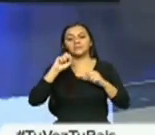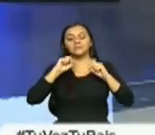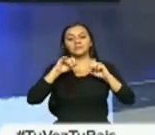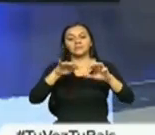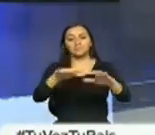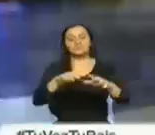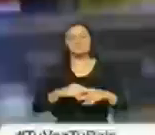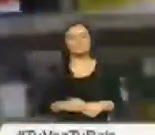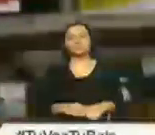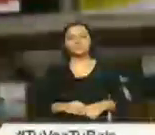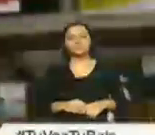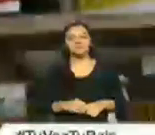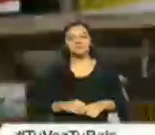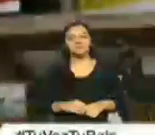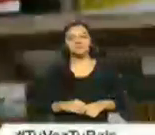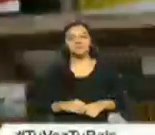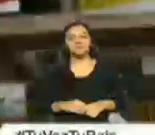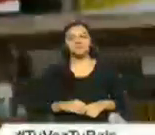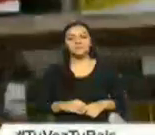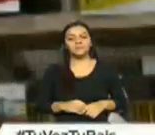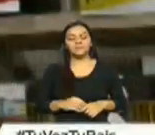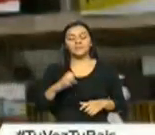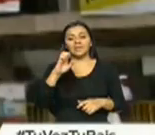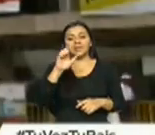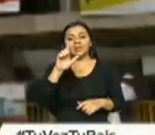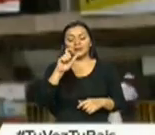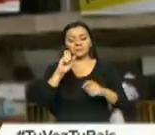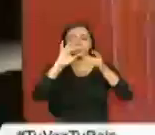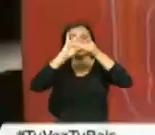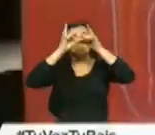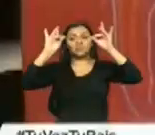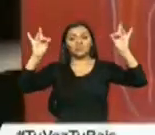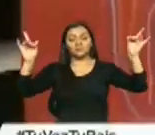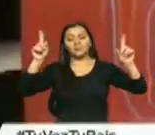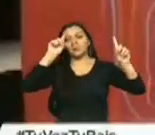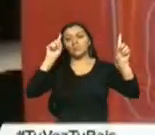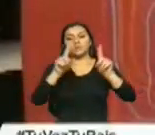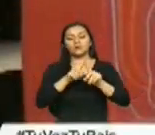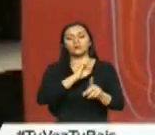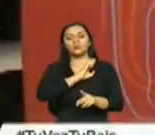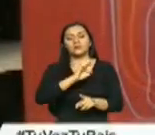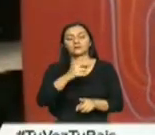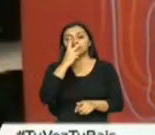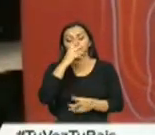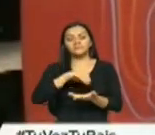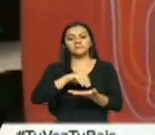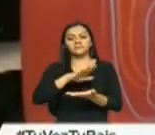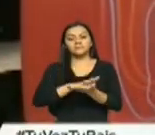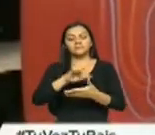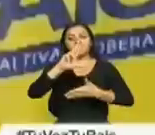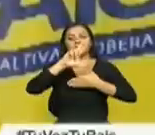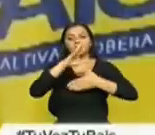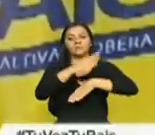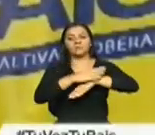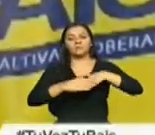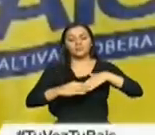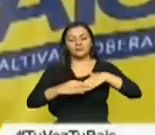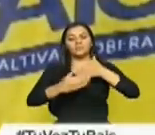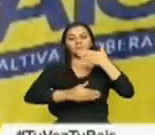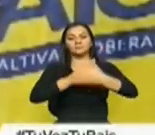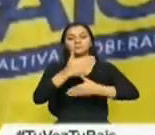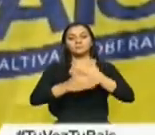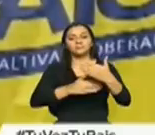septiembre. Con el lema Por un Pacto Ético Latinoamericano se efectuará el Encuentro Latinoamericano Progresista